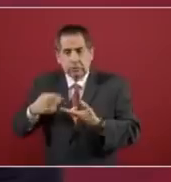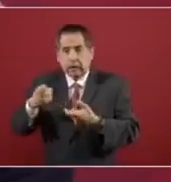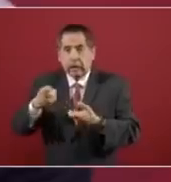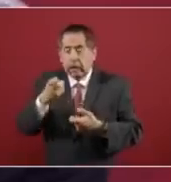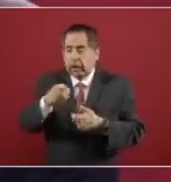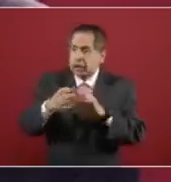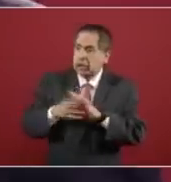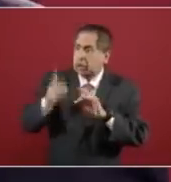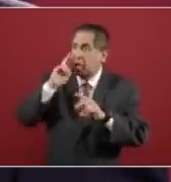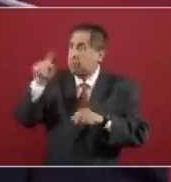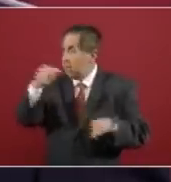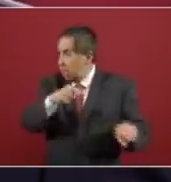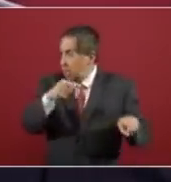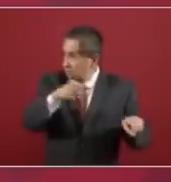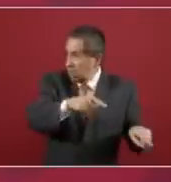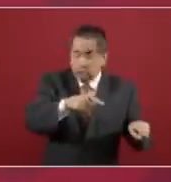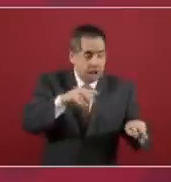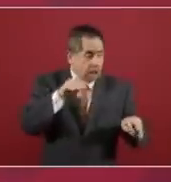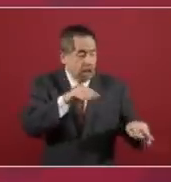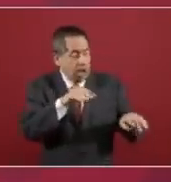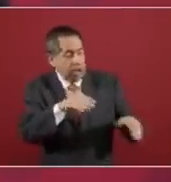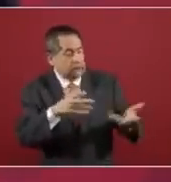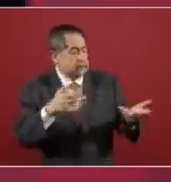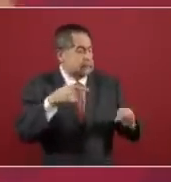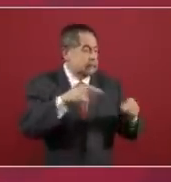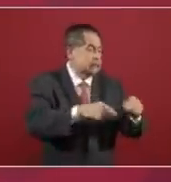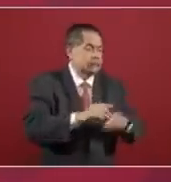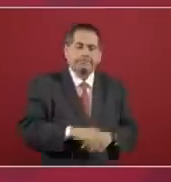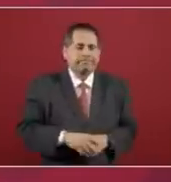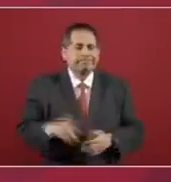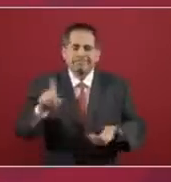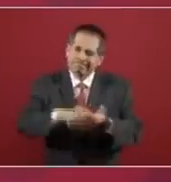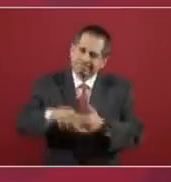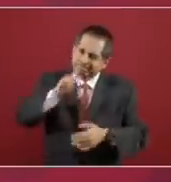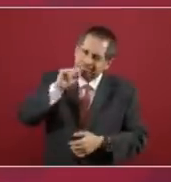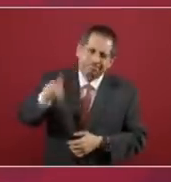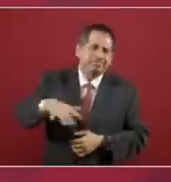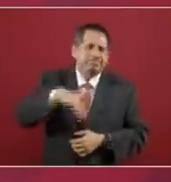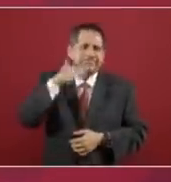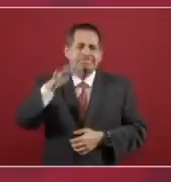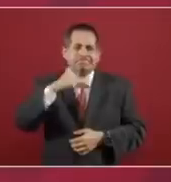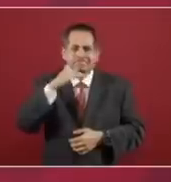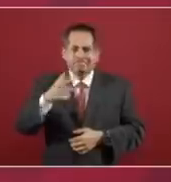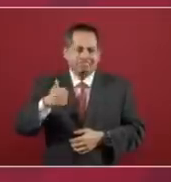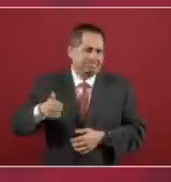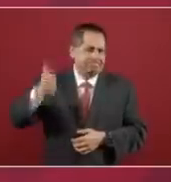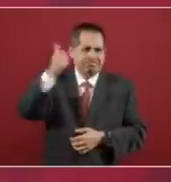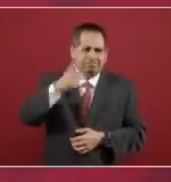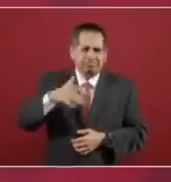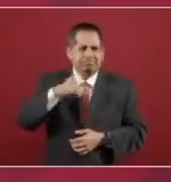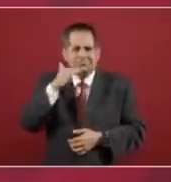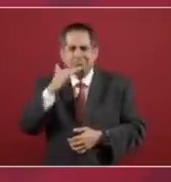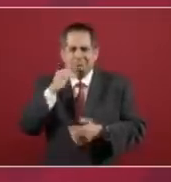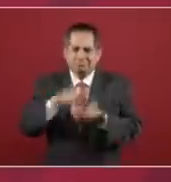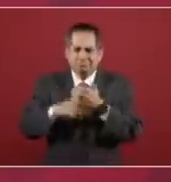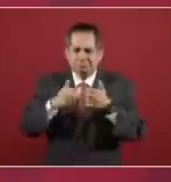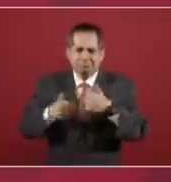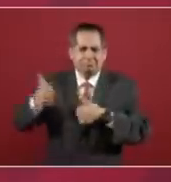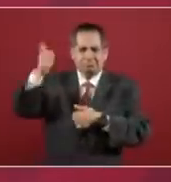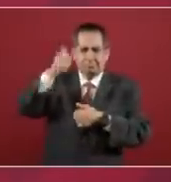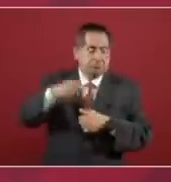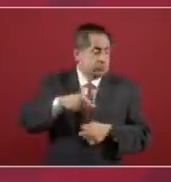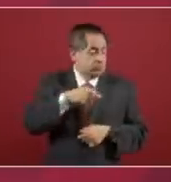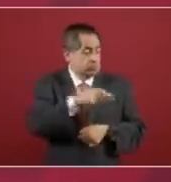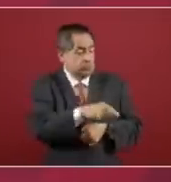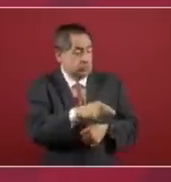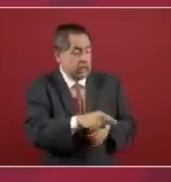distraídos es lo mismo de la corrupción corrupto era ladrón el que se robaba un